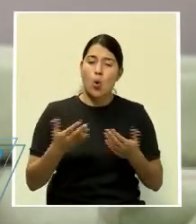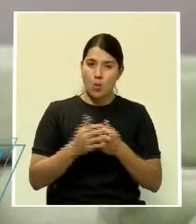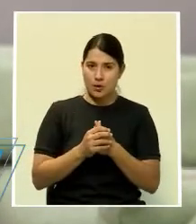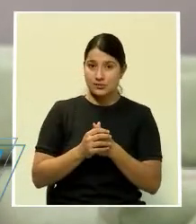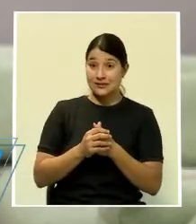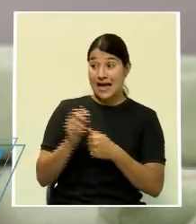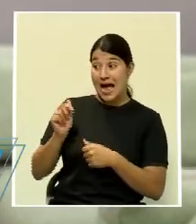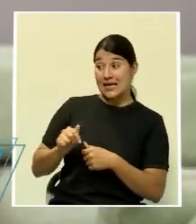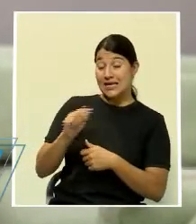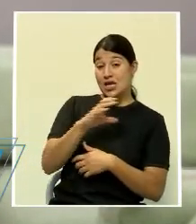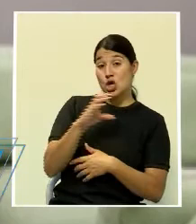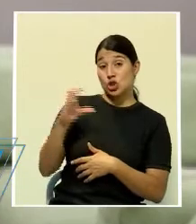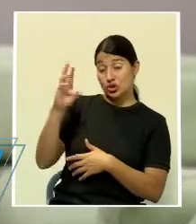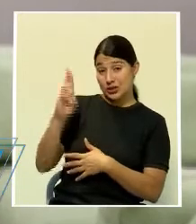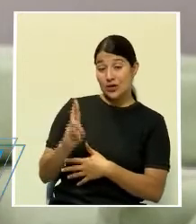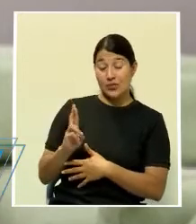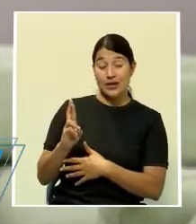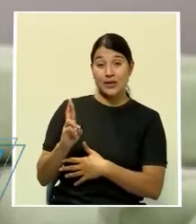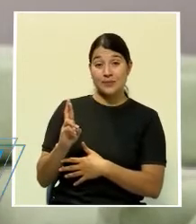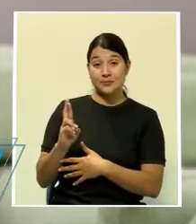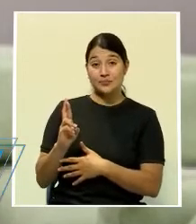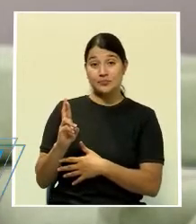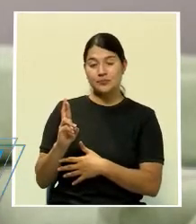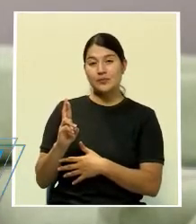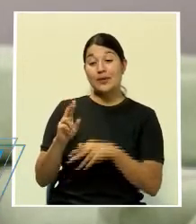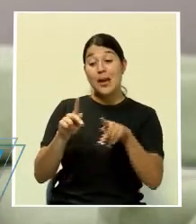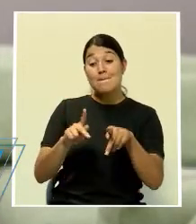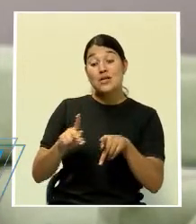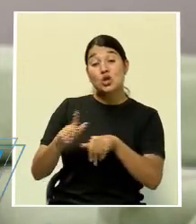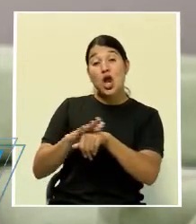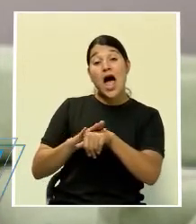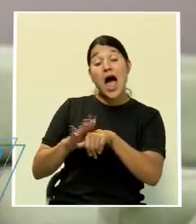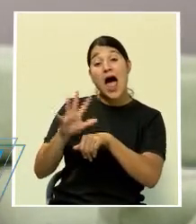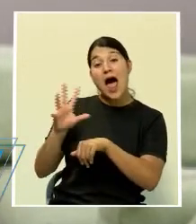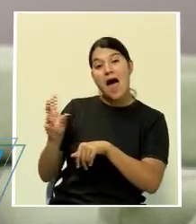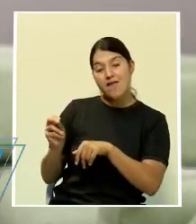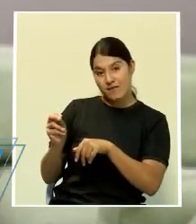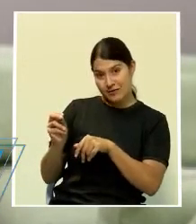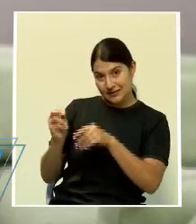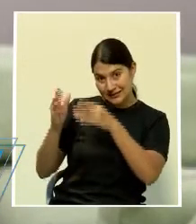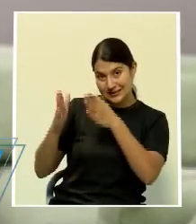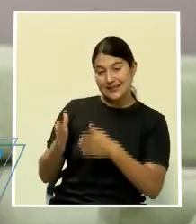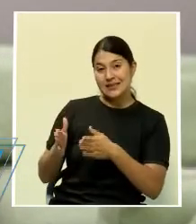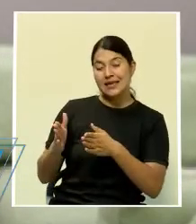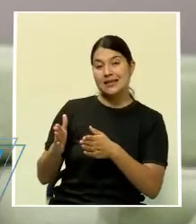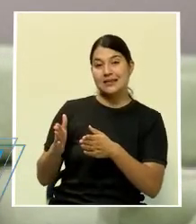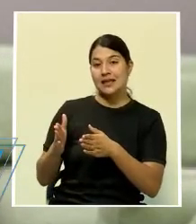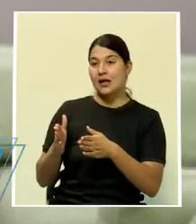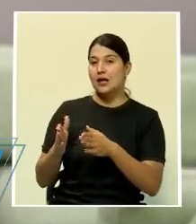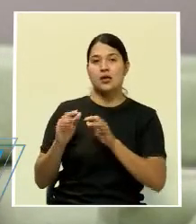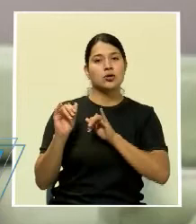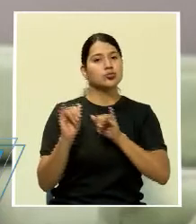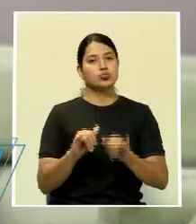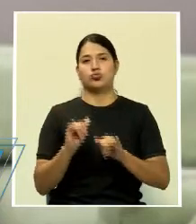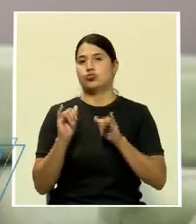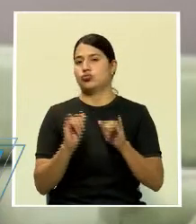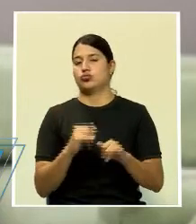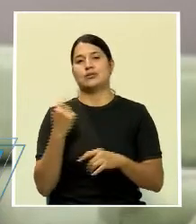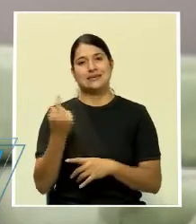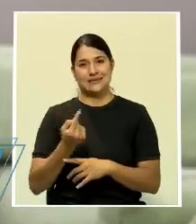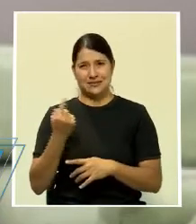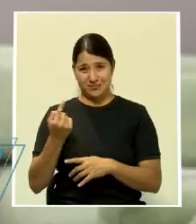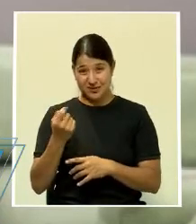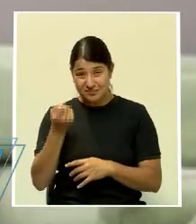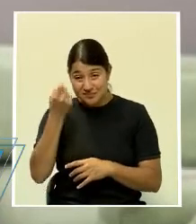En el caso de Costa Rica, la afrodescendencia y la presencia africana ha sido permanente.